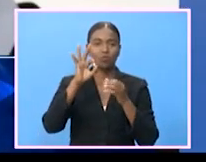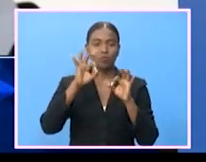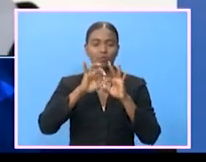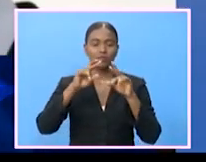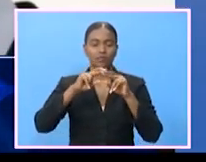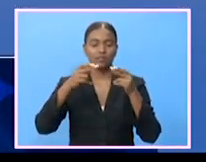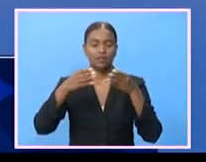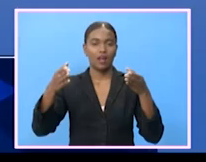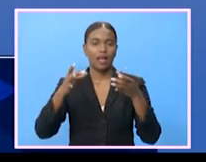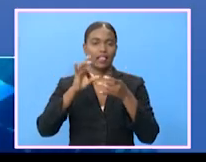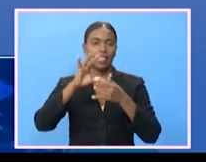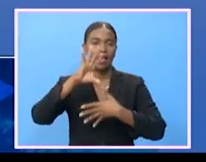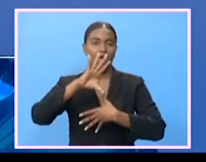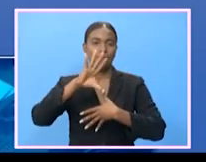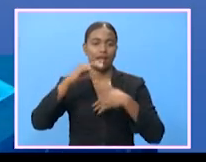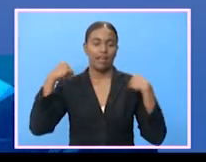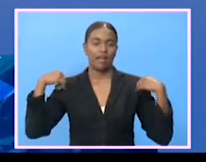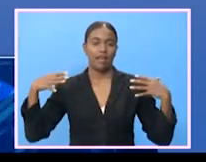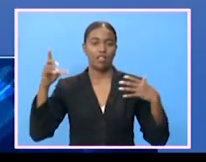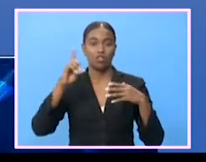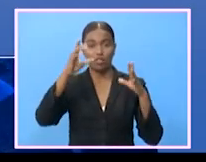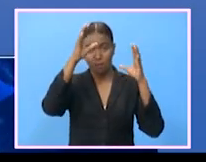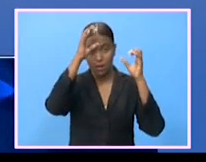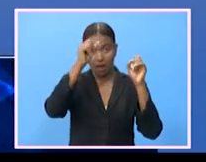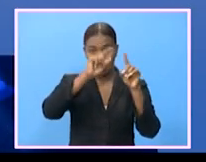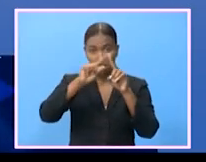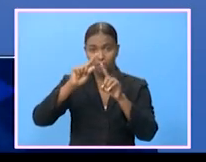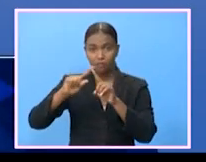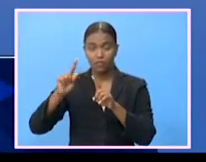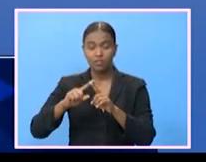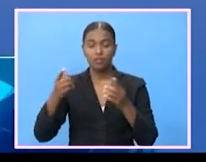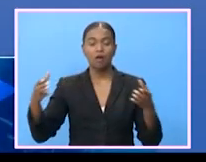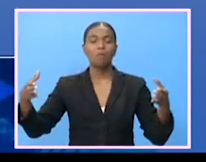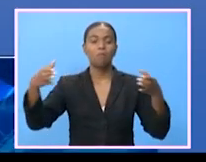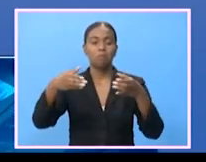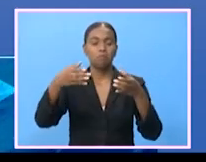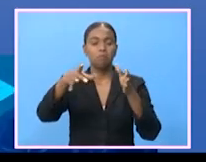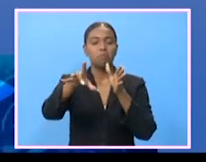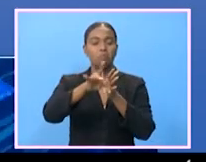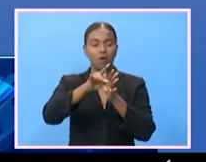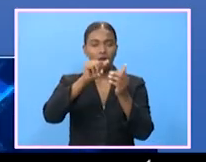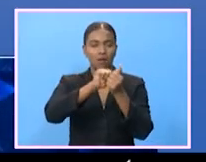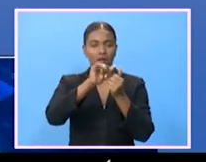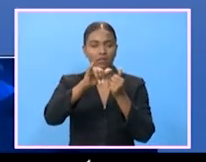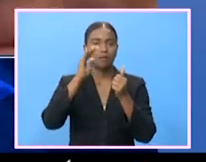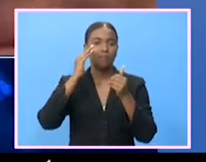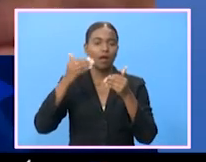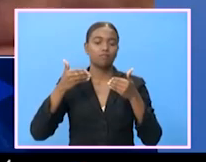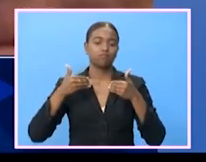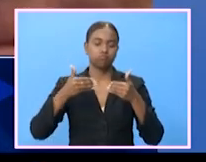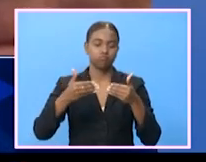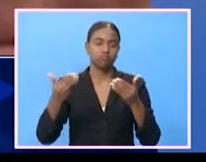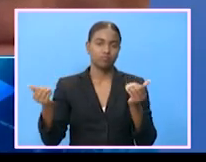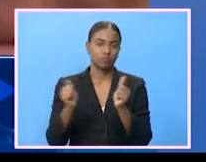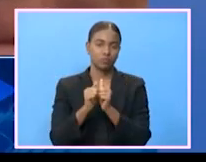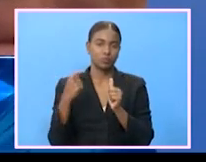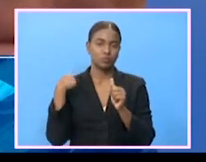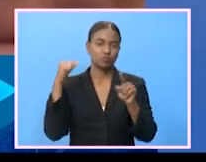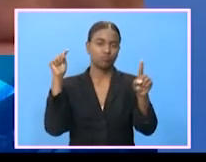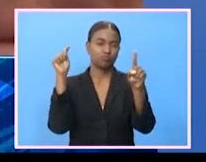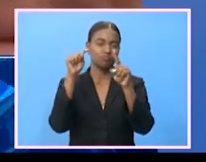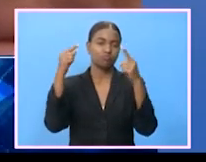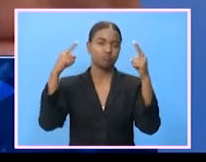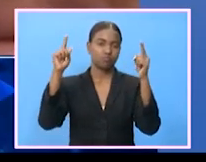de las Américas, donde los jefes de Estado y de Gobierno del hemisferio elegidos democráticamente avanzarán en nuestro objetivo compartido